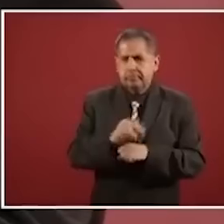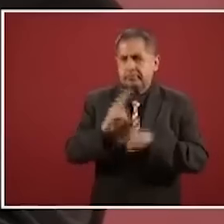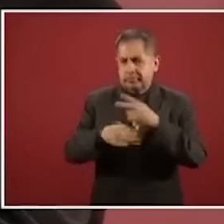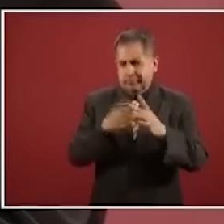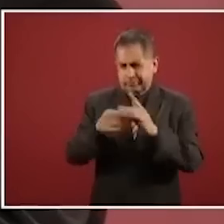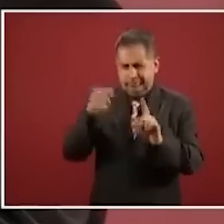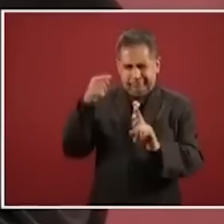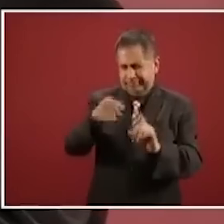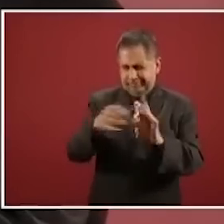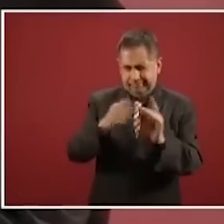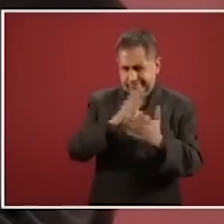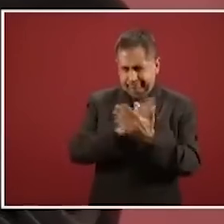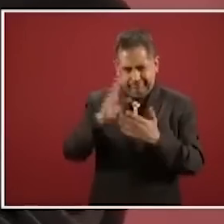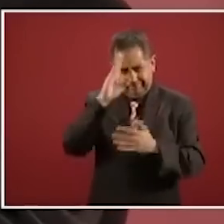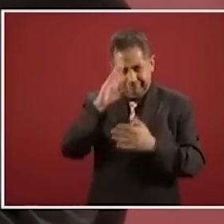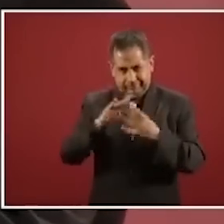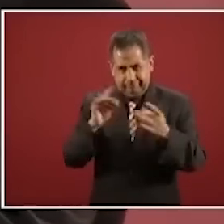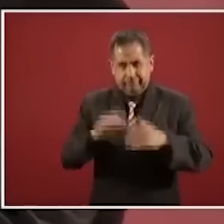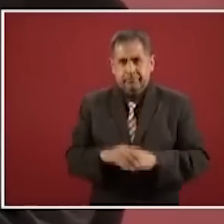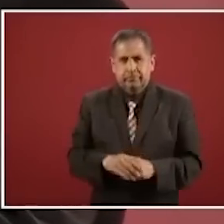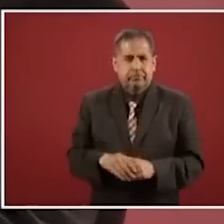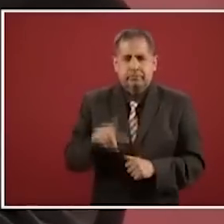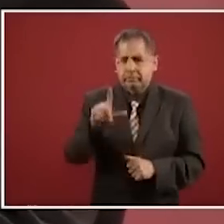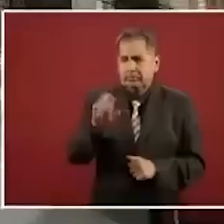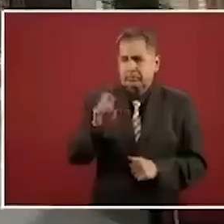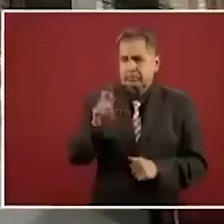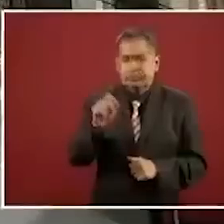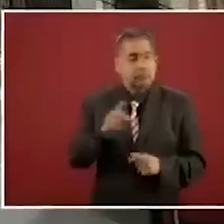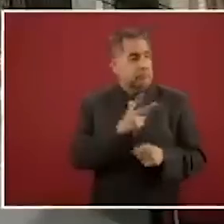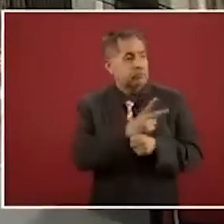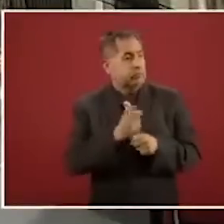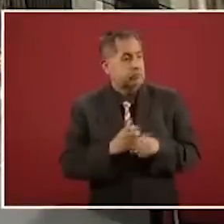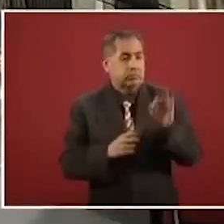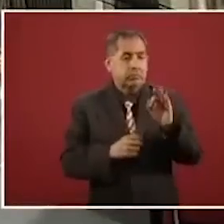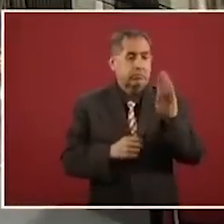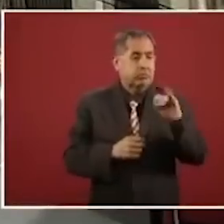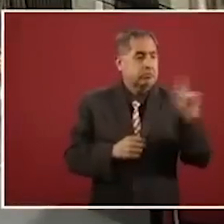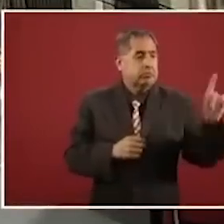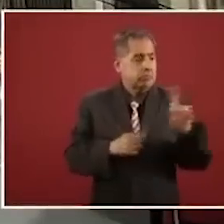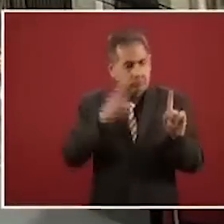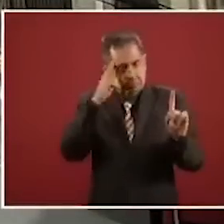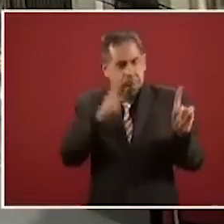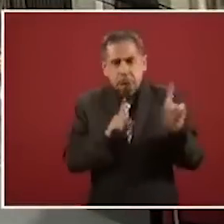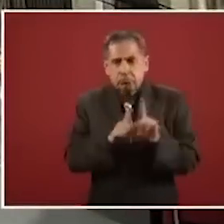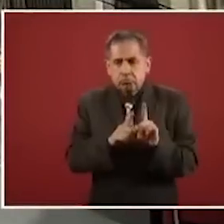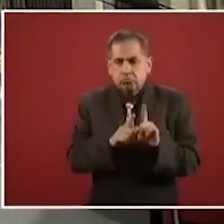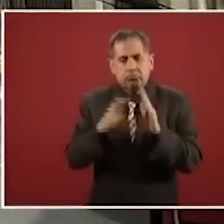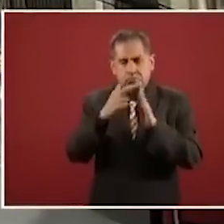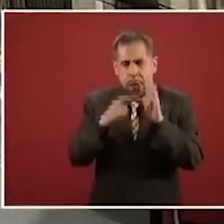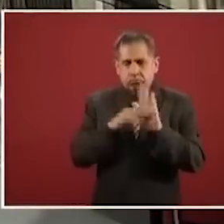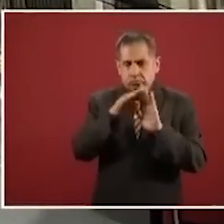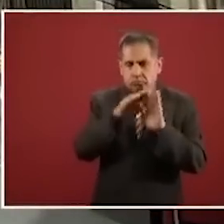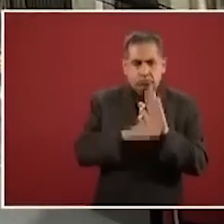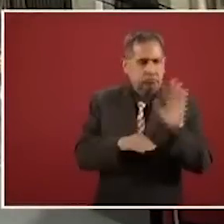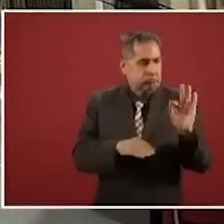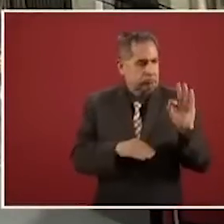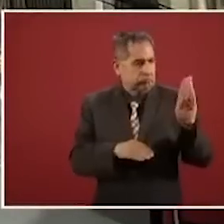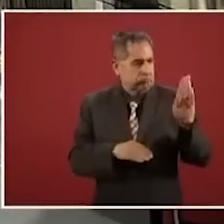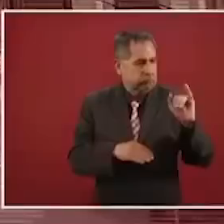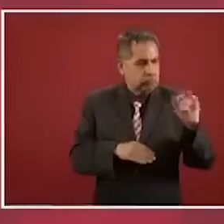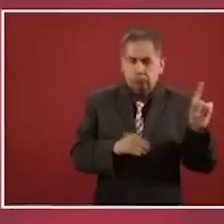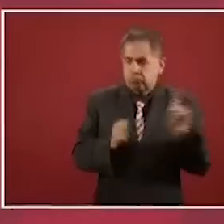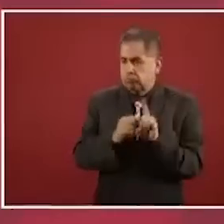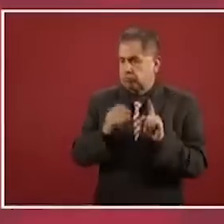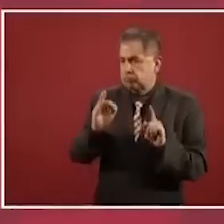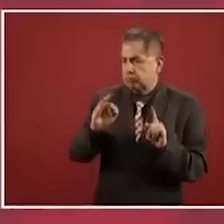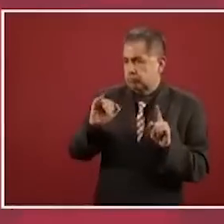Voy a ir al caso extremo. ¿Recuerda usted cuando en el caso Levarón invitamos al FBI, estuvo en FBI en México, con un protocolo FBI-Fiscalía